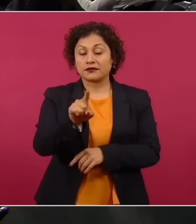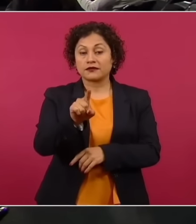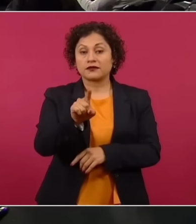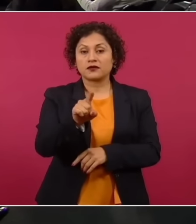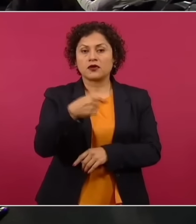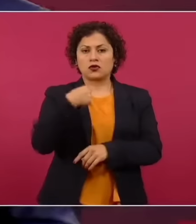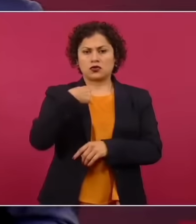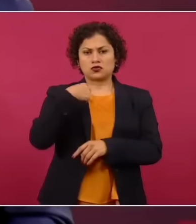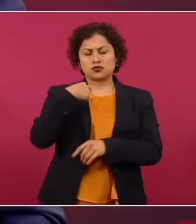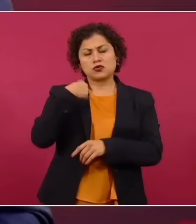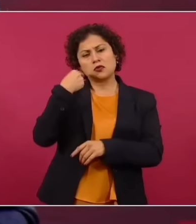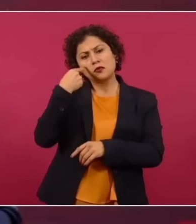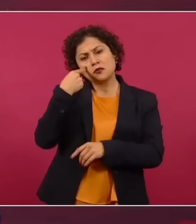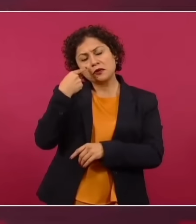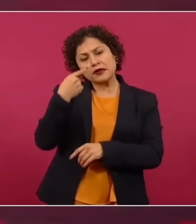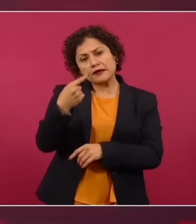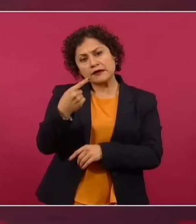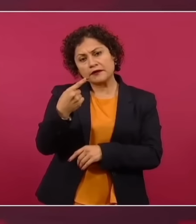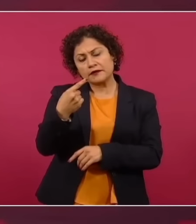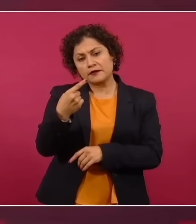estaba yo viendo de que